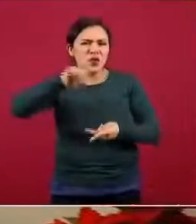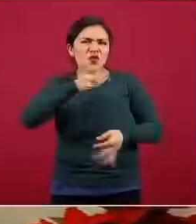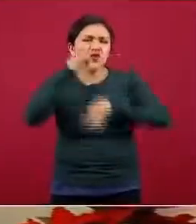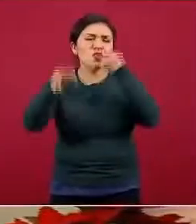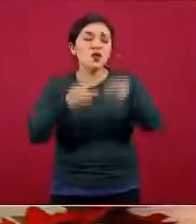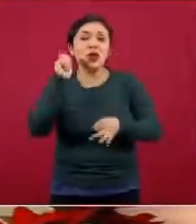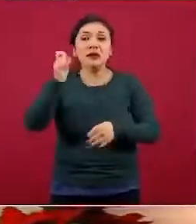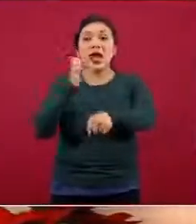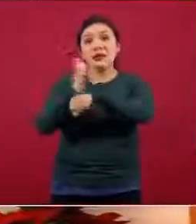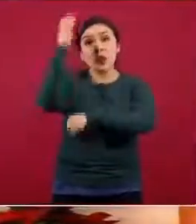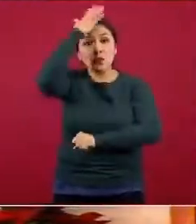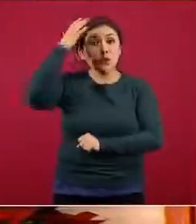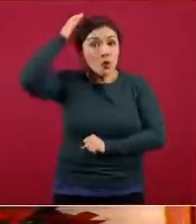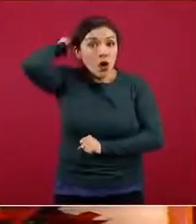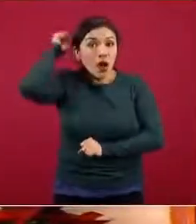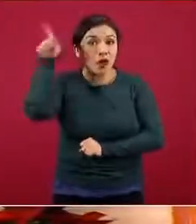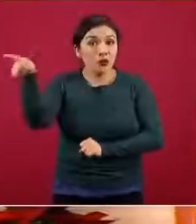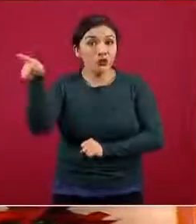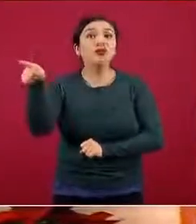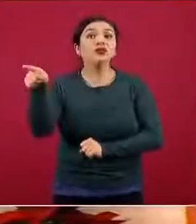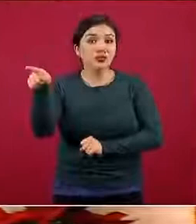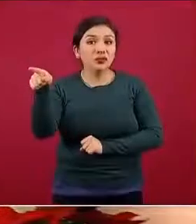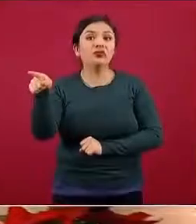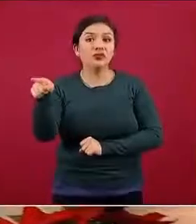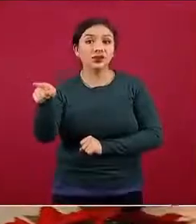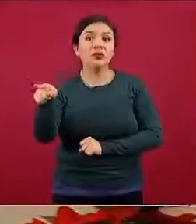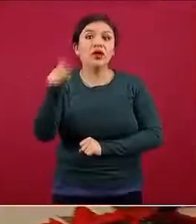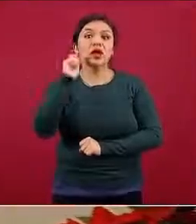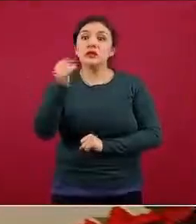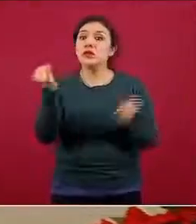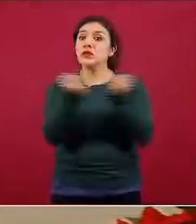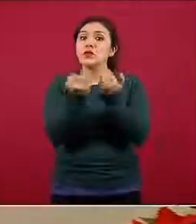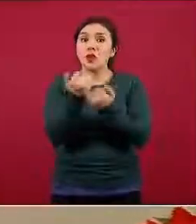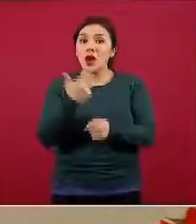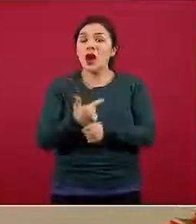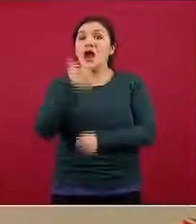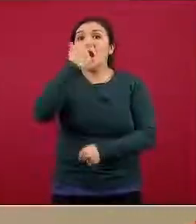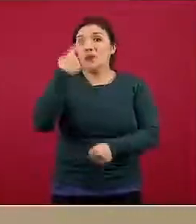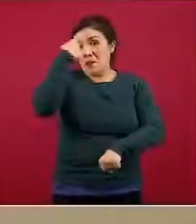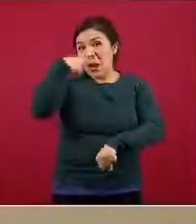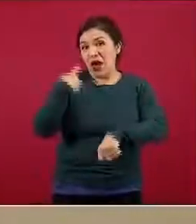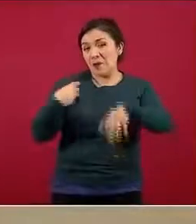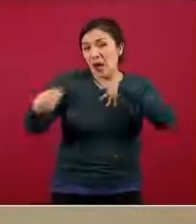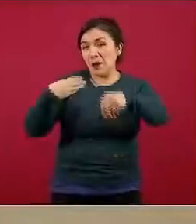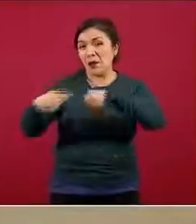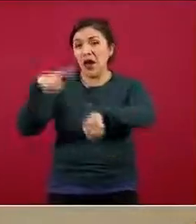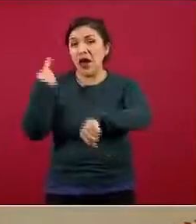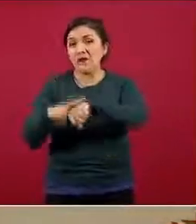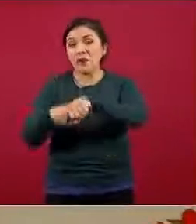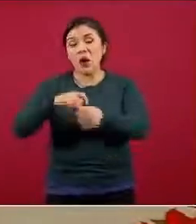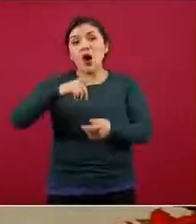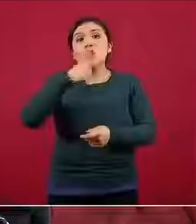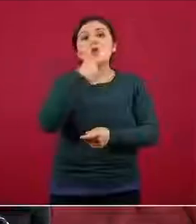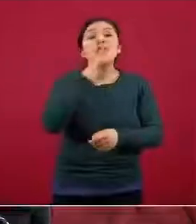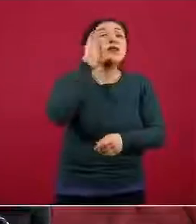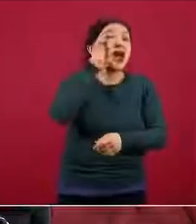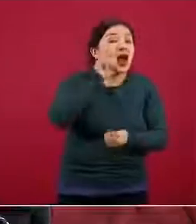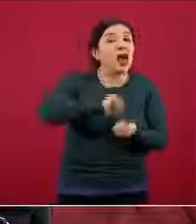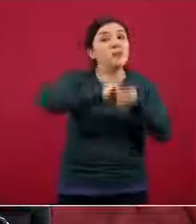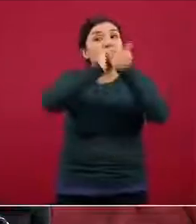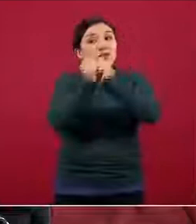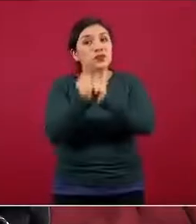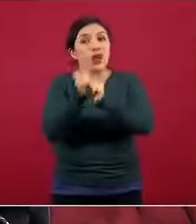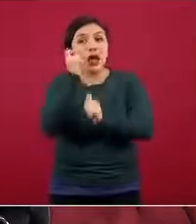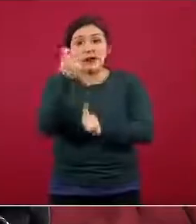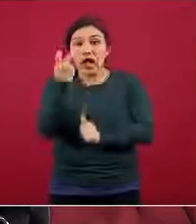el estado de Morelos, que estaba o está en un riesgo epidemiológico alto, anaranjado, y ni siquiera